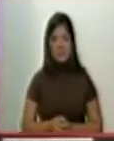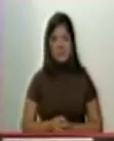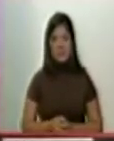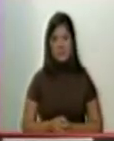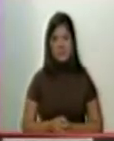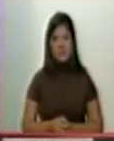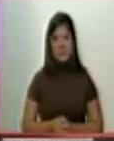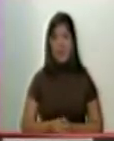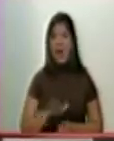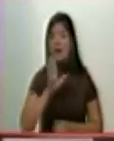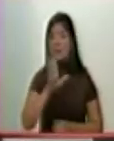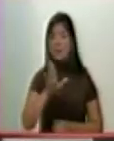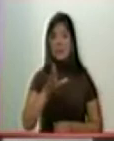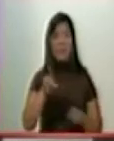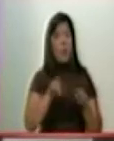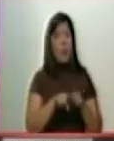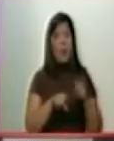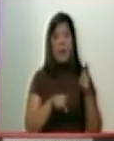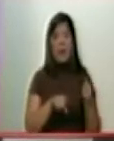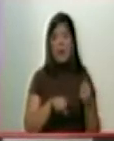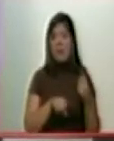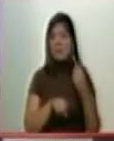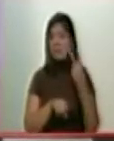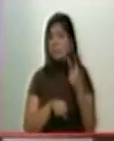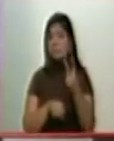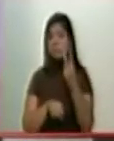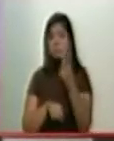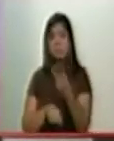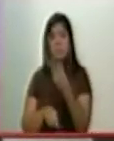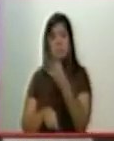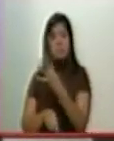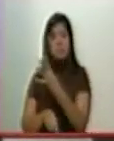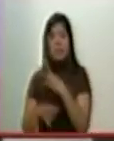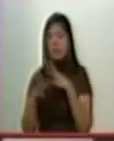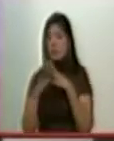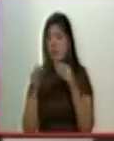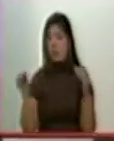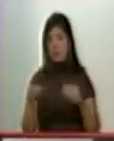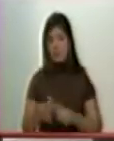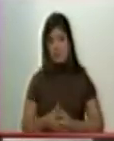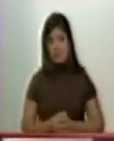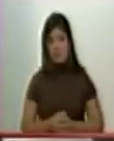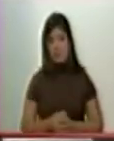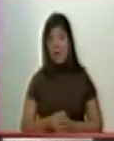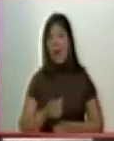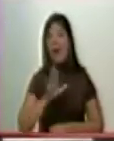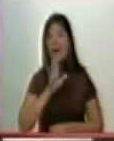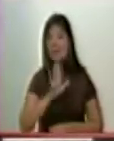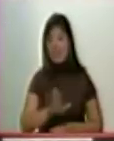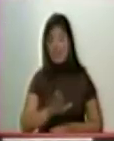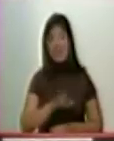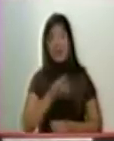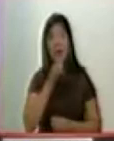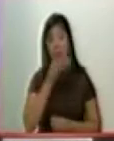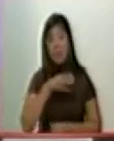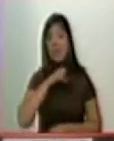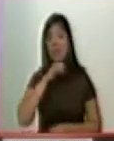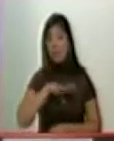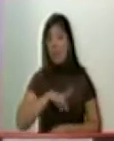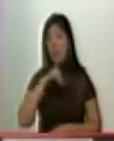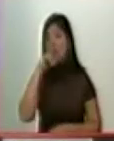Así fue Andreina, así fue Caril, así fue Leonardo, Pedro. Así fue la historia